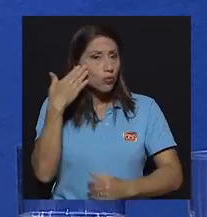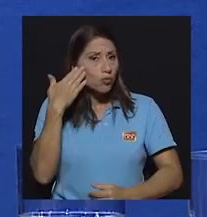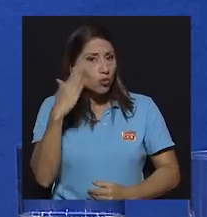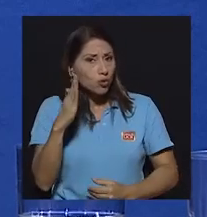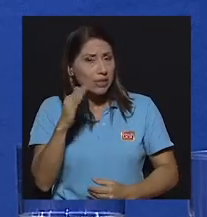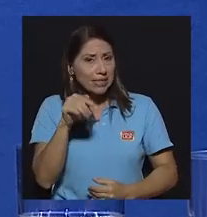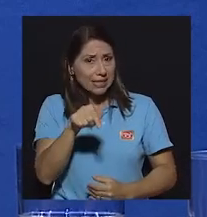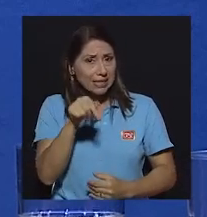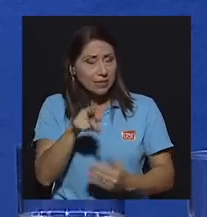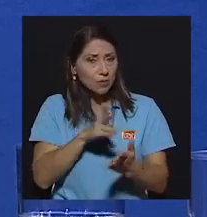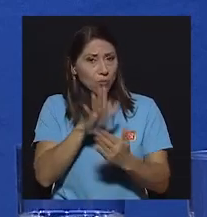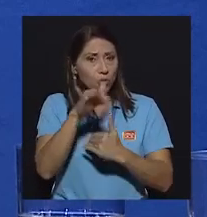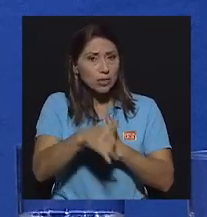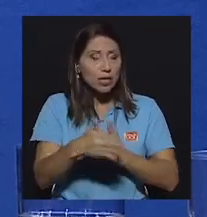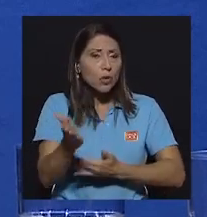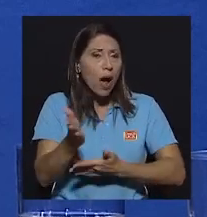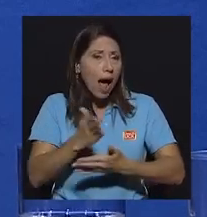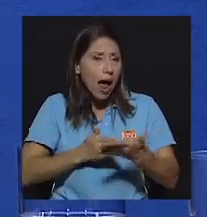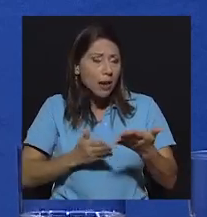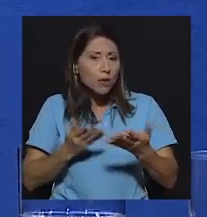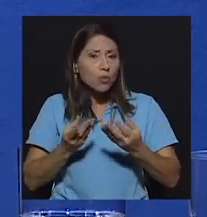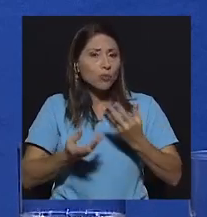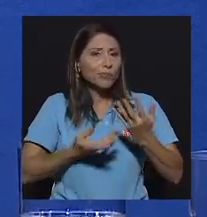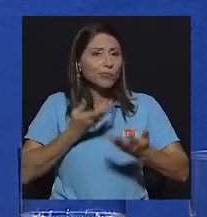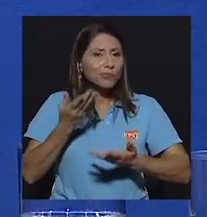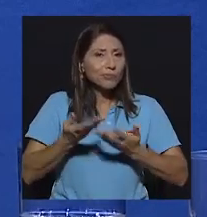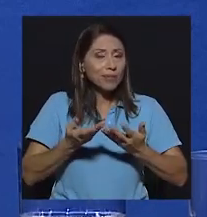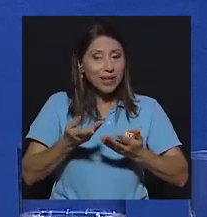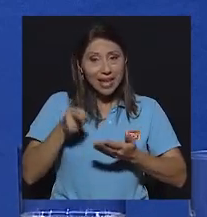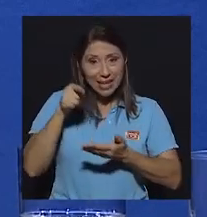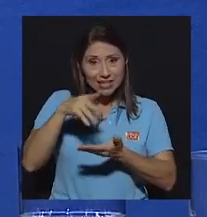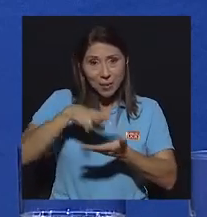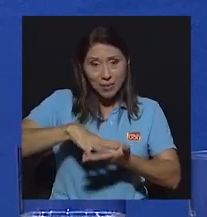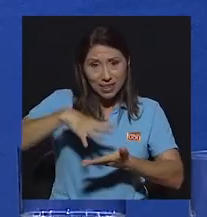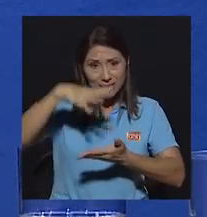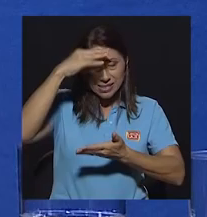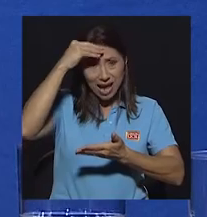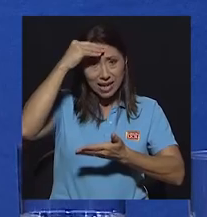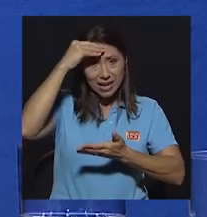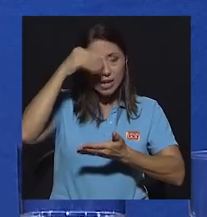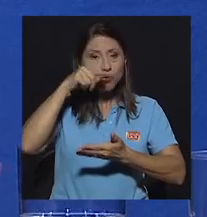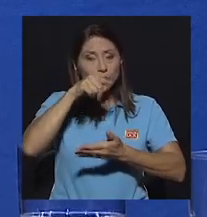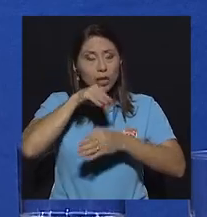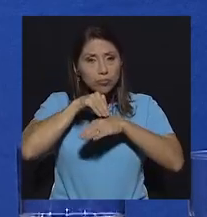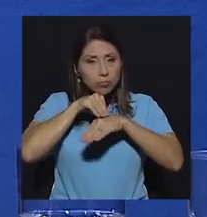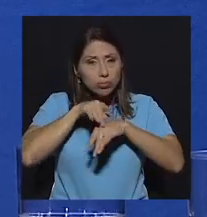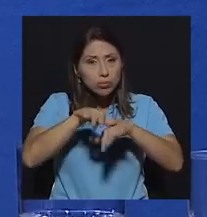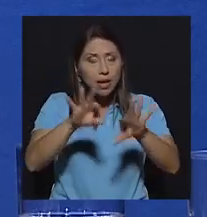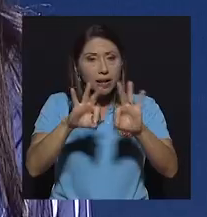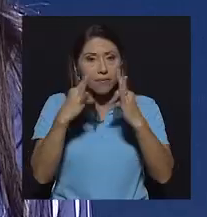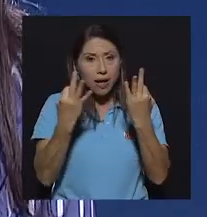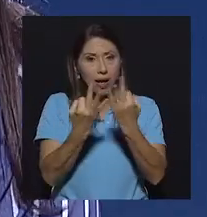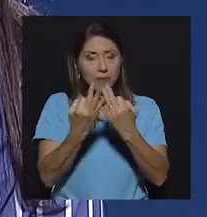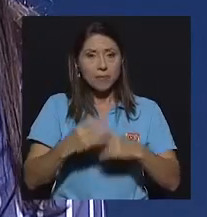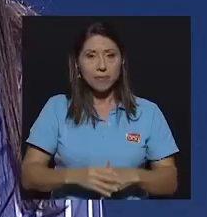hubo alguna transferencia de ese aprendizaje en especial hacia tu familia.